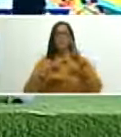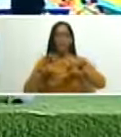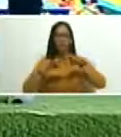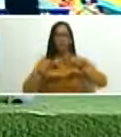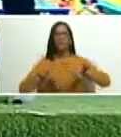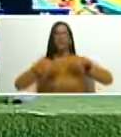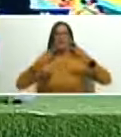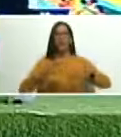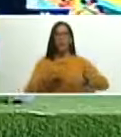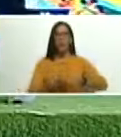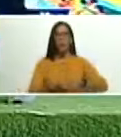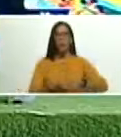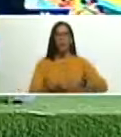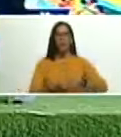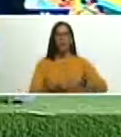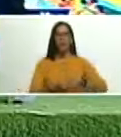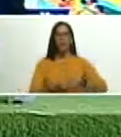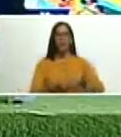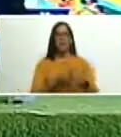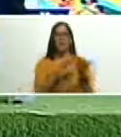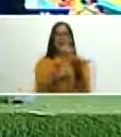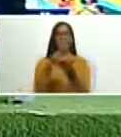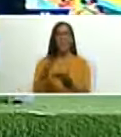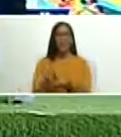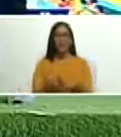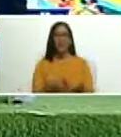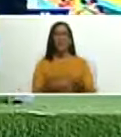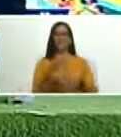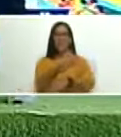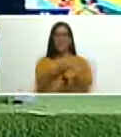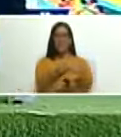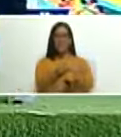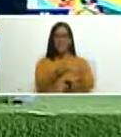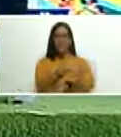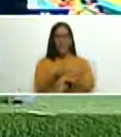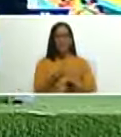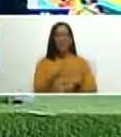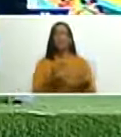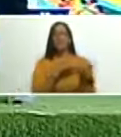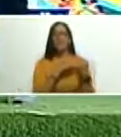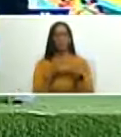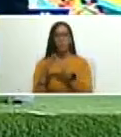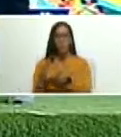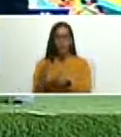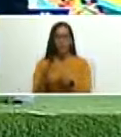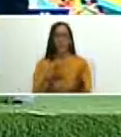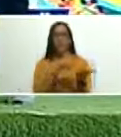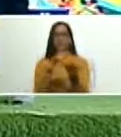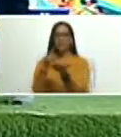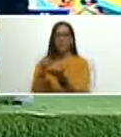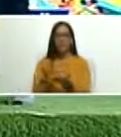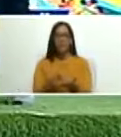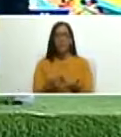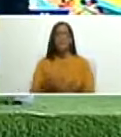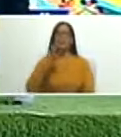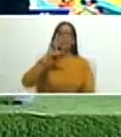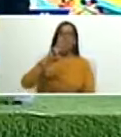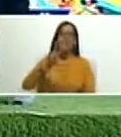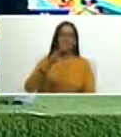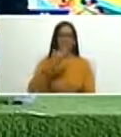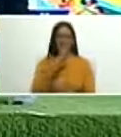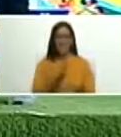nueva época, a desplegarse en las calles, en las comunidades, para que el 3 de